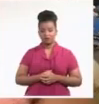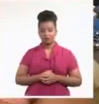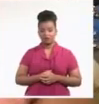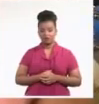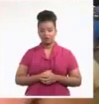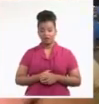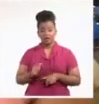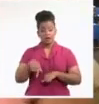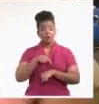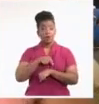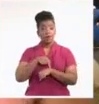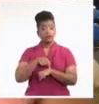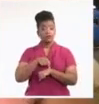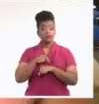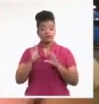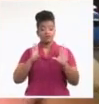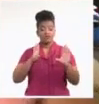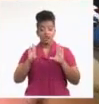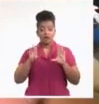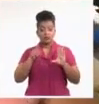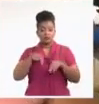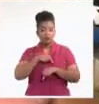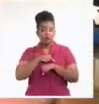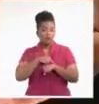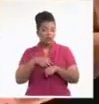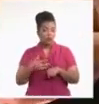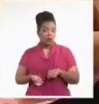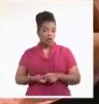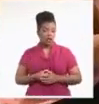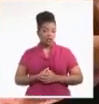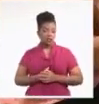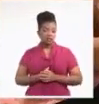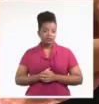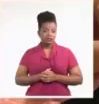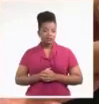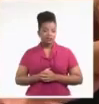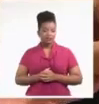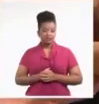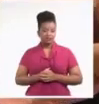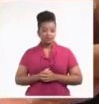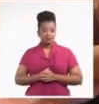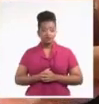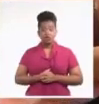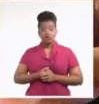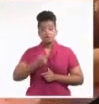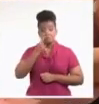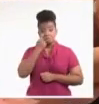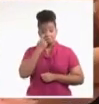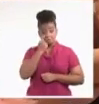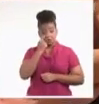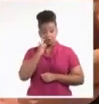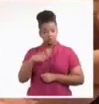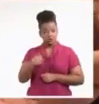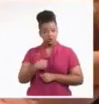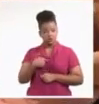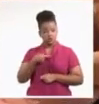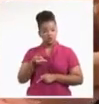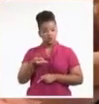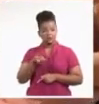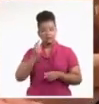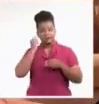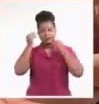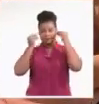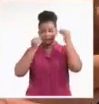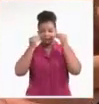esta fase recuperativa que por supuesto tiene retos especiales? Bueno, miren, nosotros nos hemos propuesto que para el